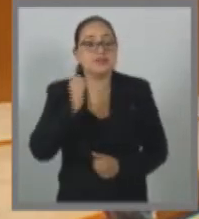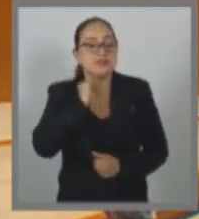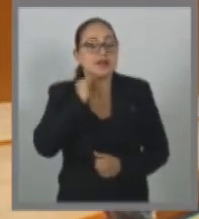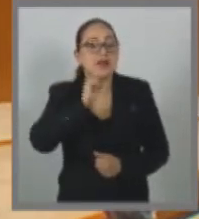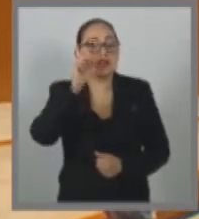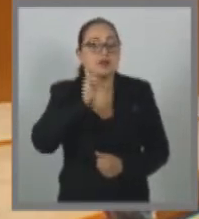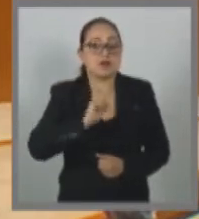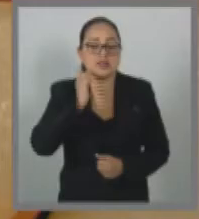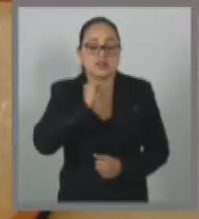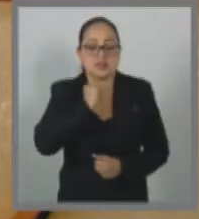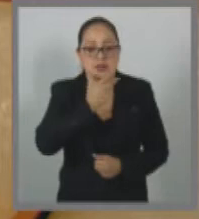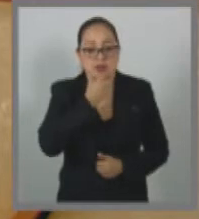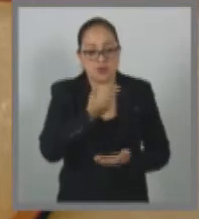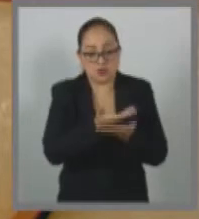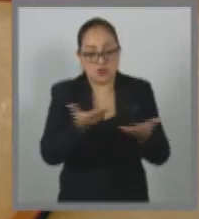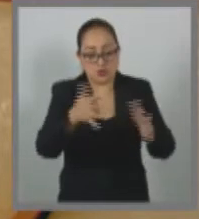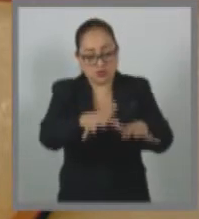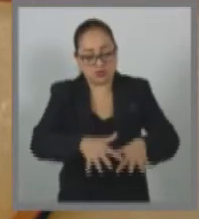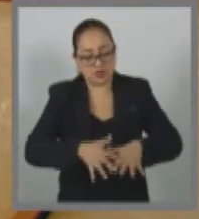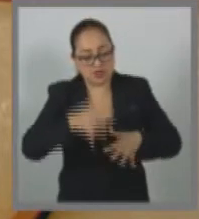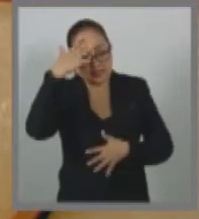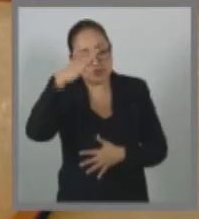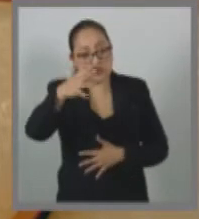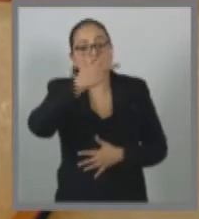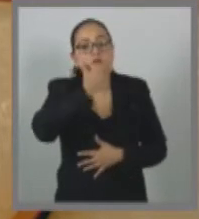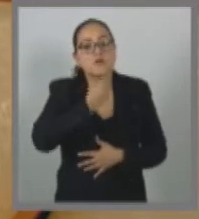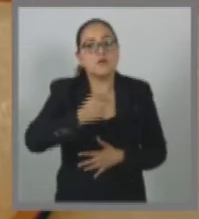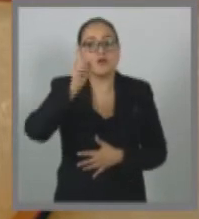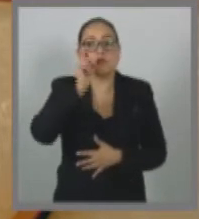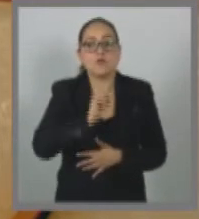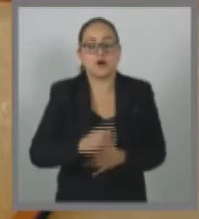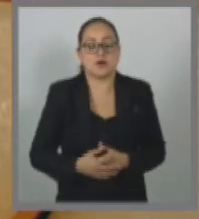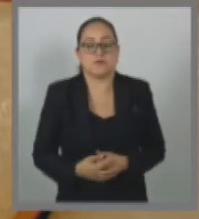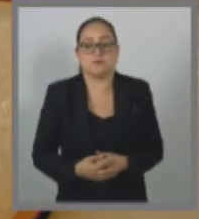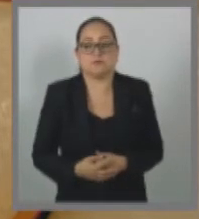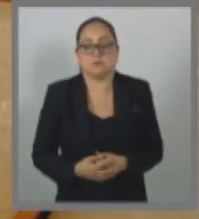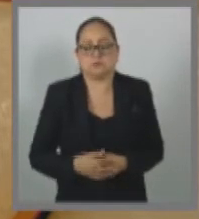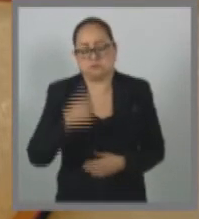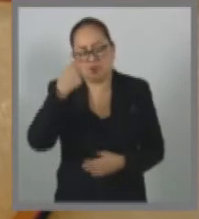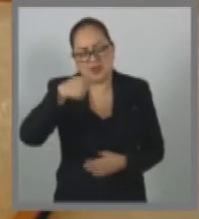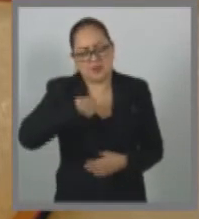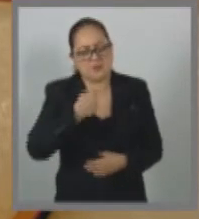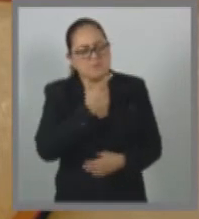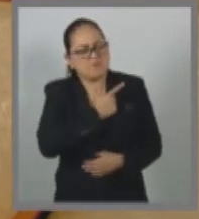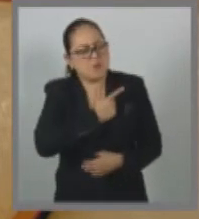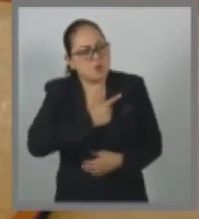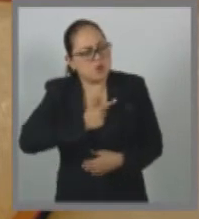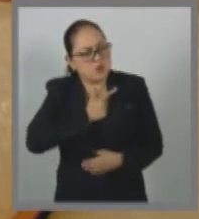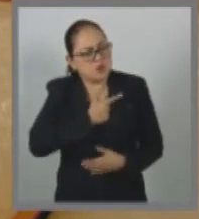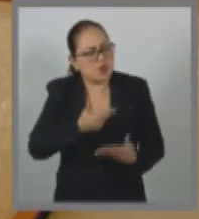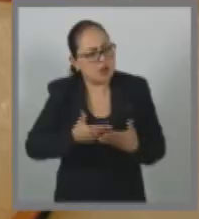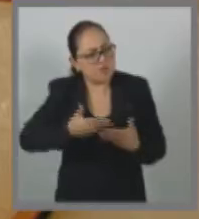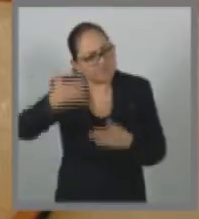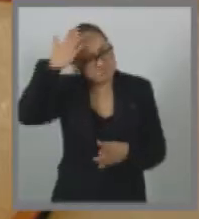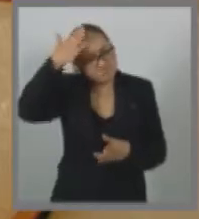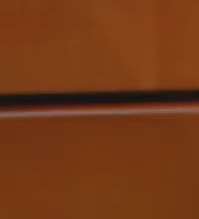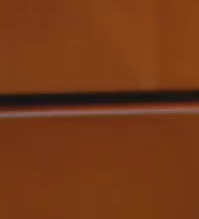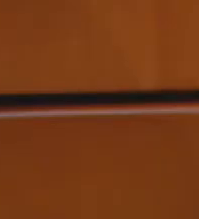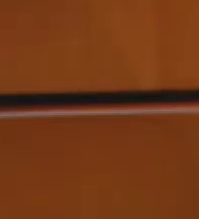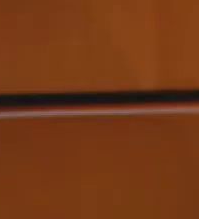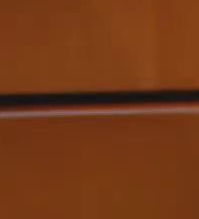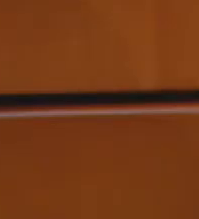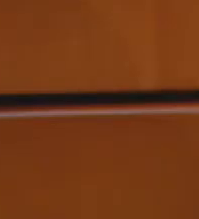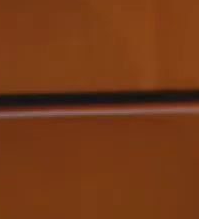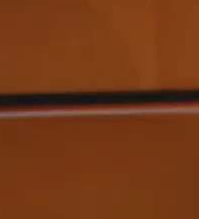Senadoras y senadores, señoras y señores, me da mucho gusto encabezar esta sesión solemne para reconocer